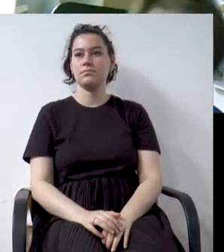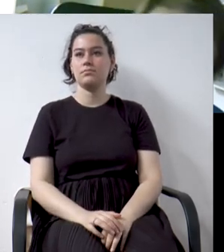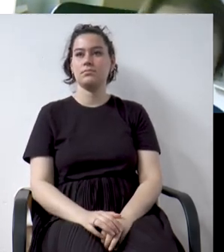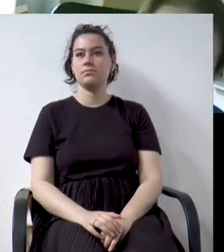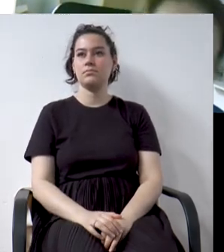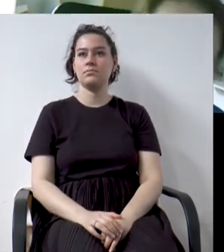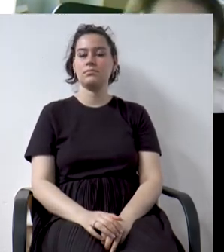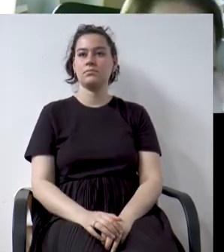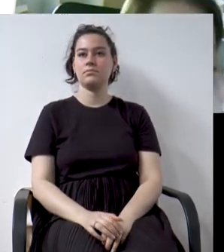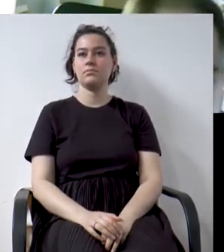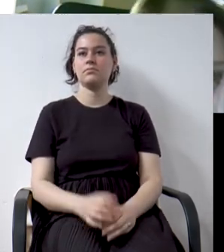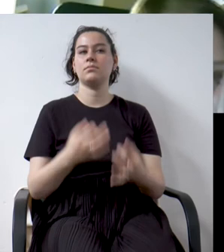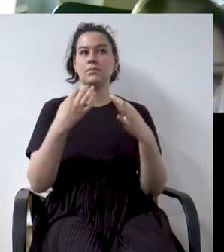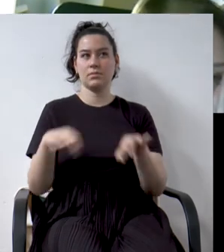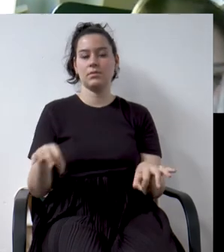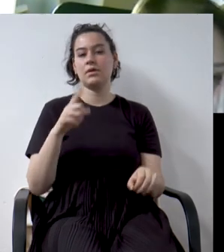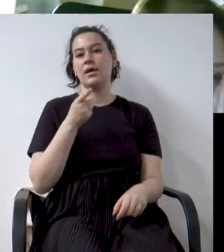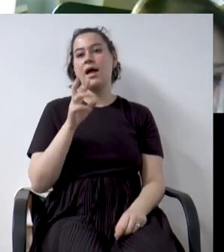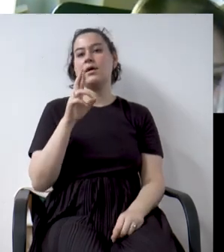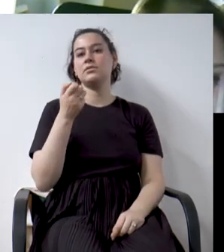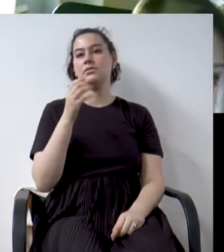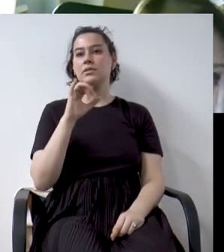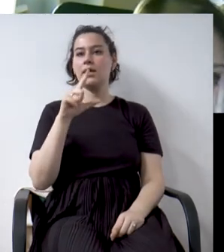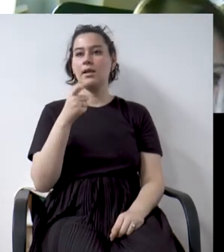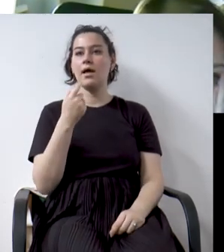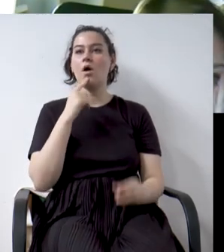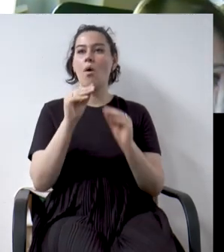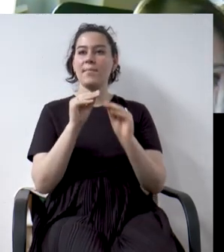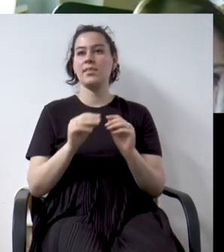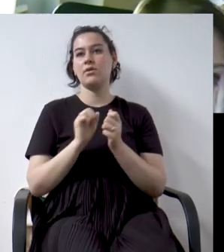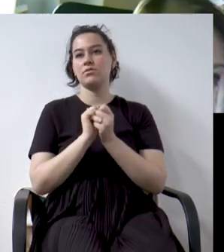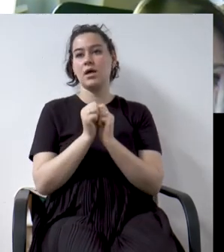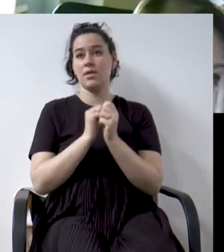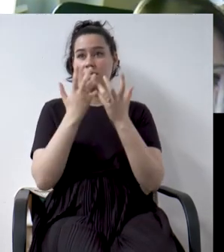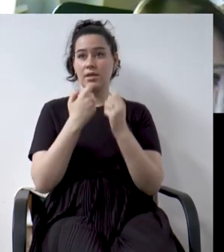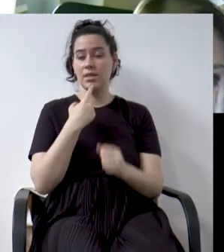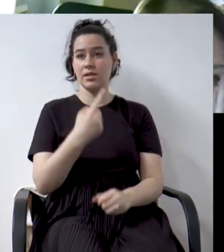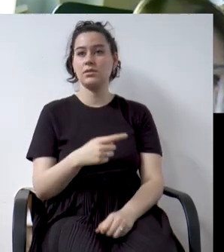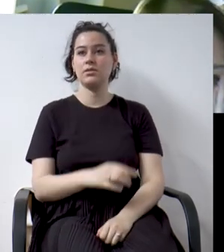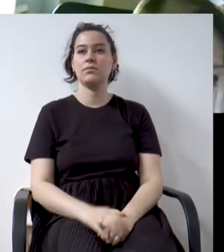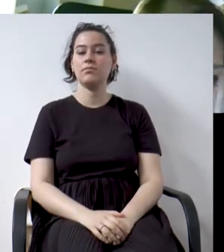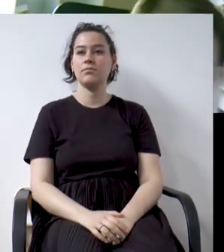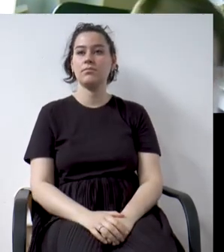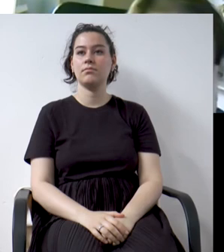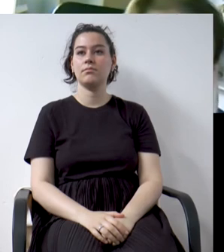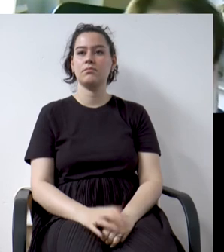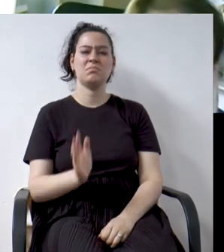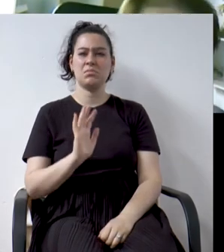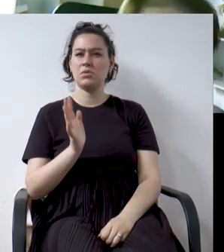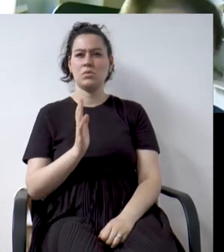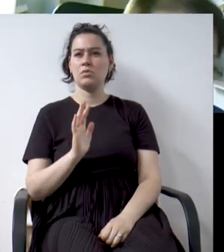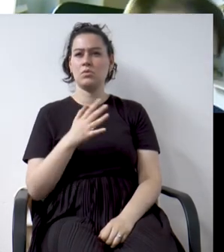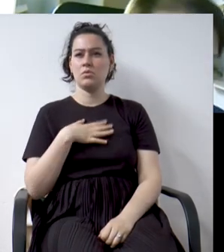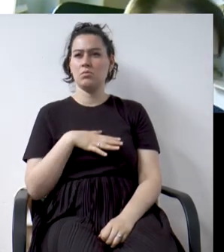Bien, dale, porque Graciela tenía un comentario en el chat, no sé si querés hacerlo, Graciela. No, a